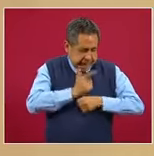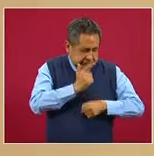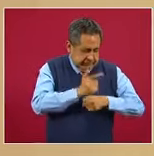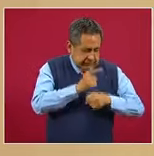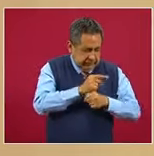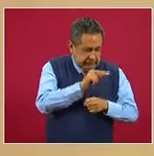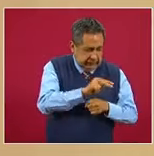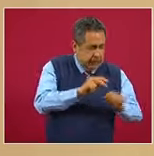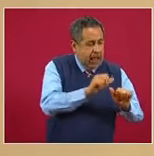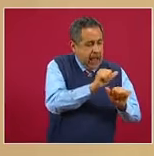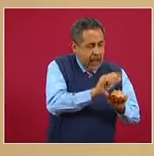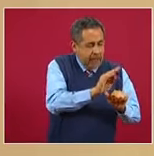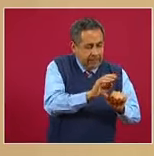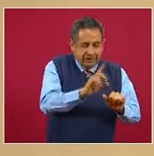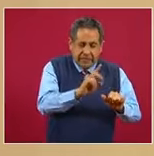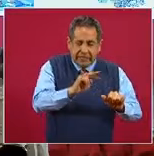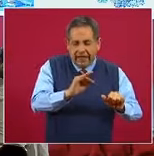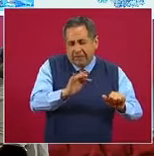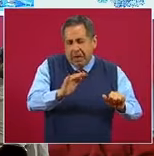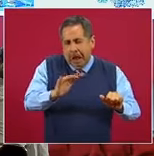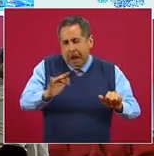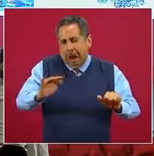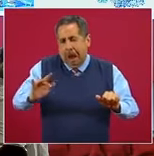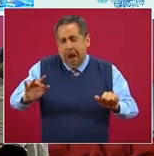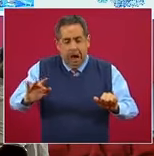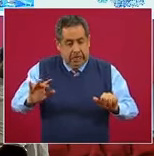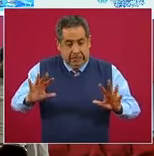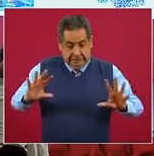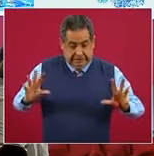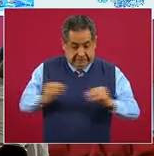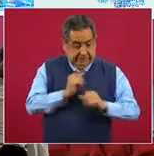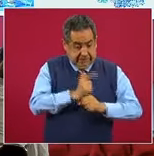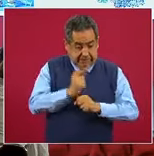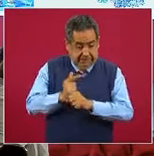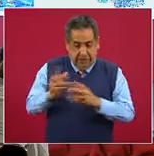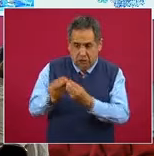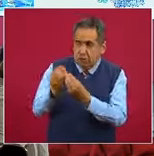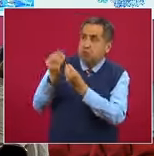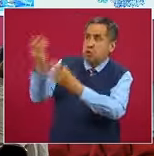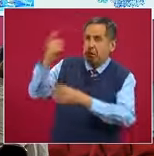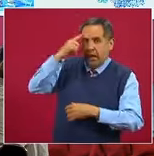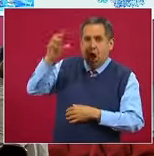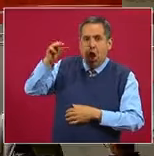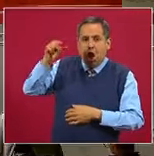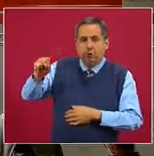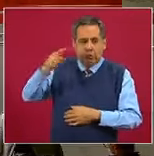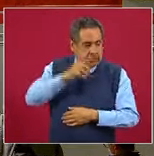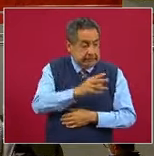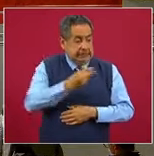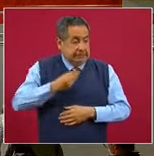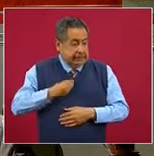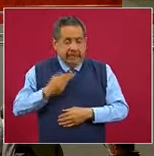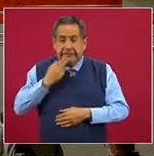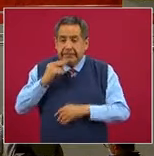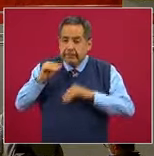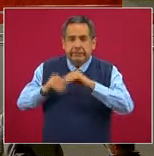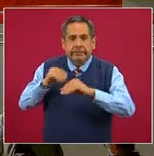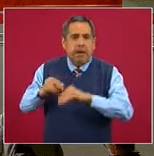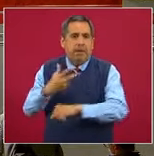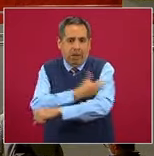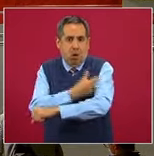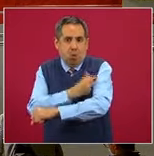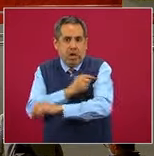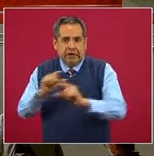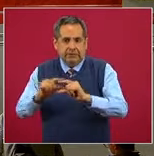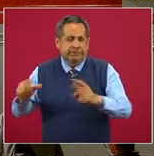y con base a los virus que circulan en nuestro país es cómo se van elaborando las vacunas de influenza. De otra forma, podemos ocupar esta